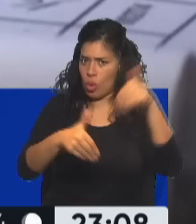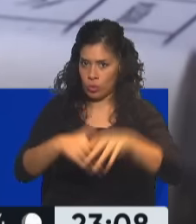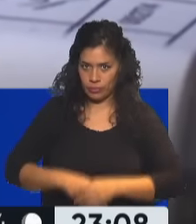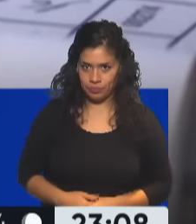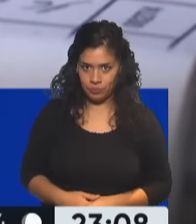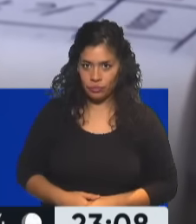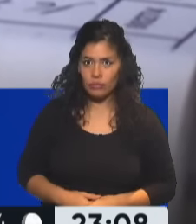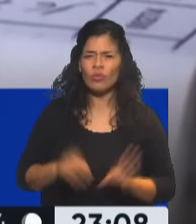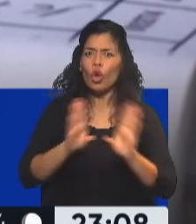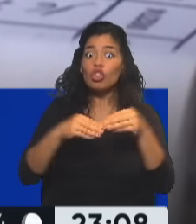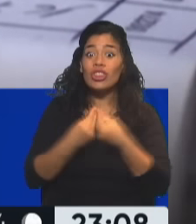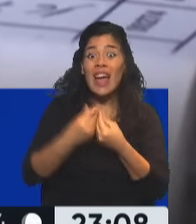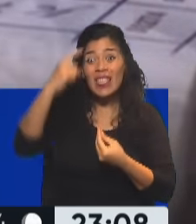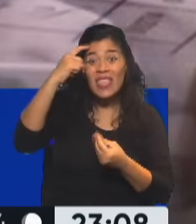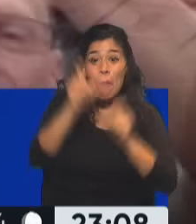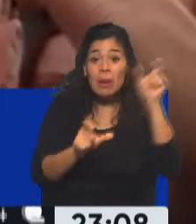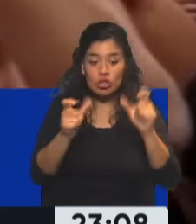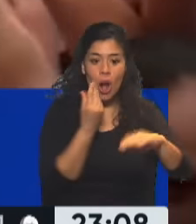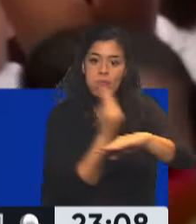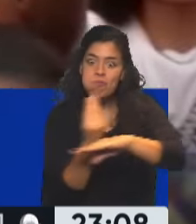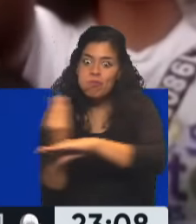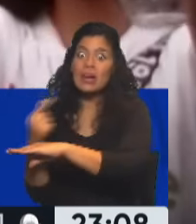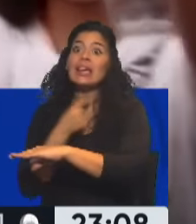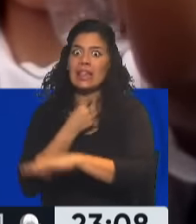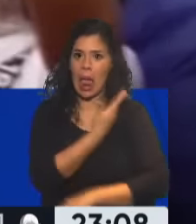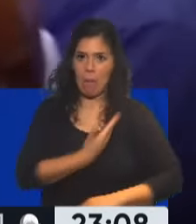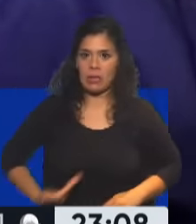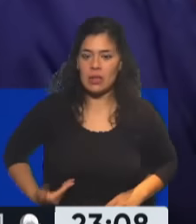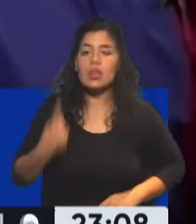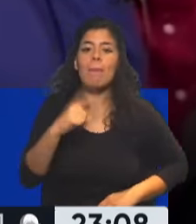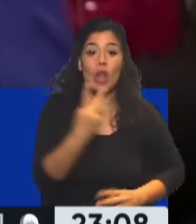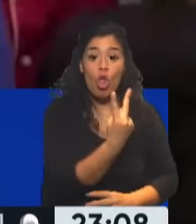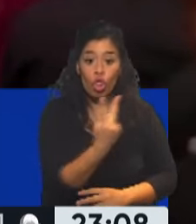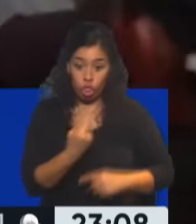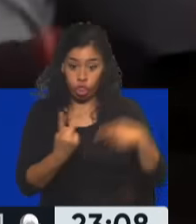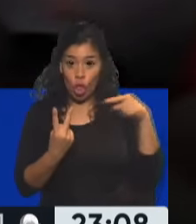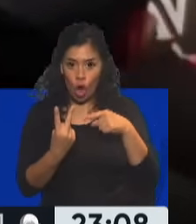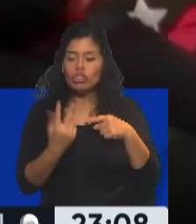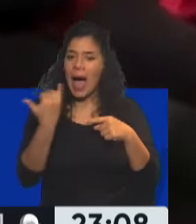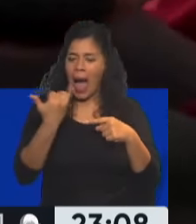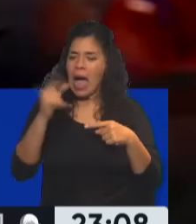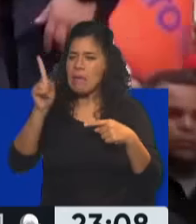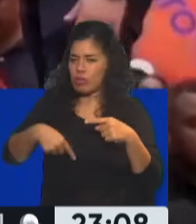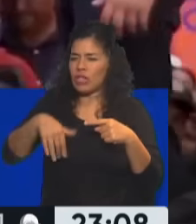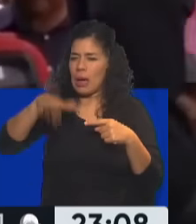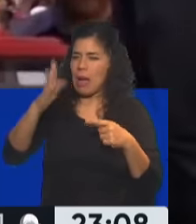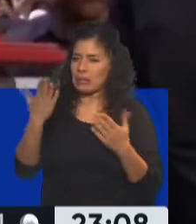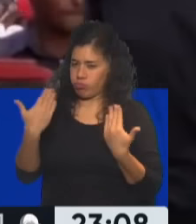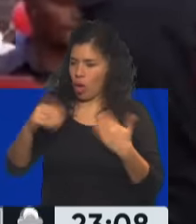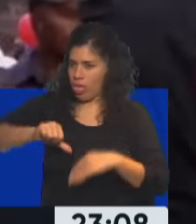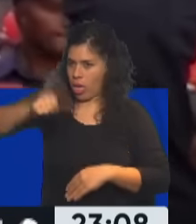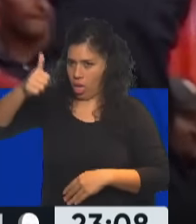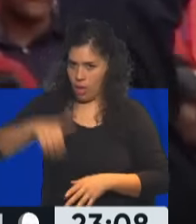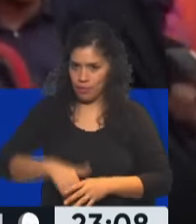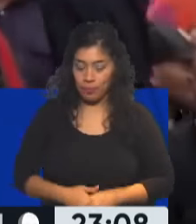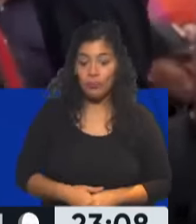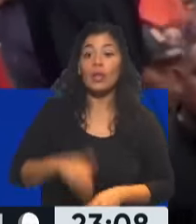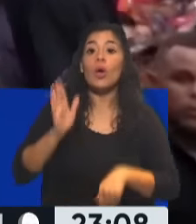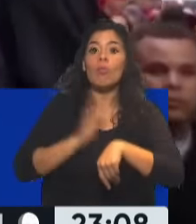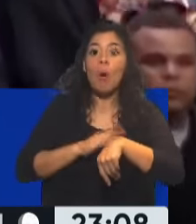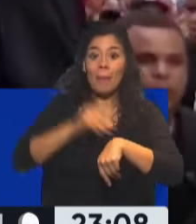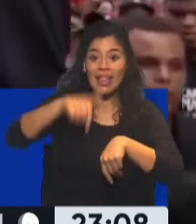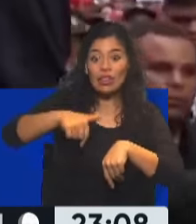10 que formalizaron sus candidaturas tienen posibilidades de acceder a la primera magistratura: el actual presidente Nicolás Maduro, líder del Gran